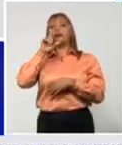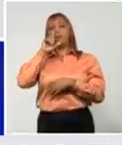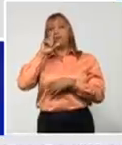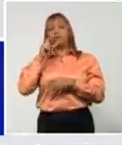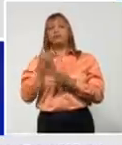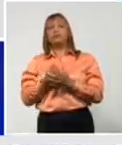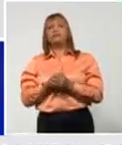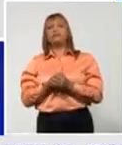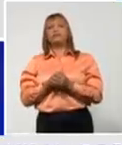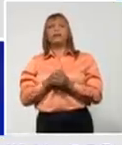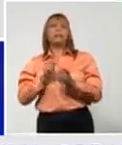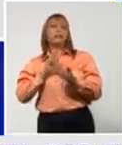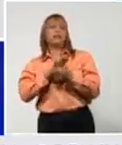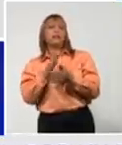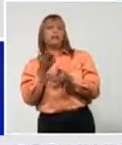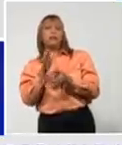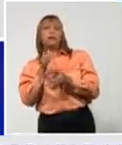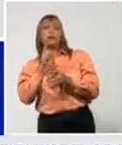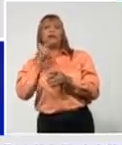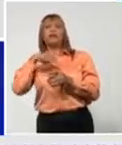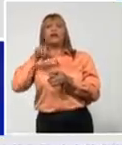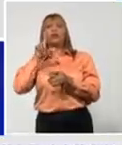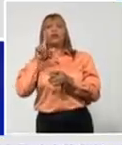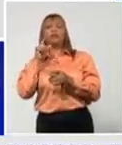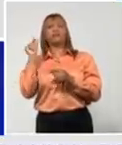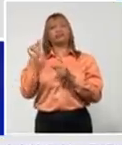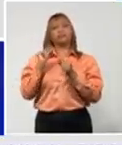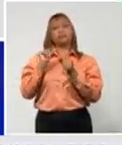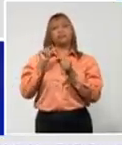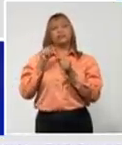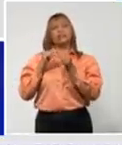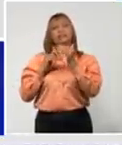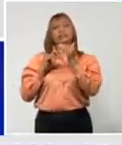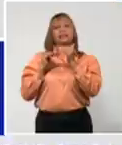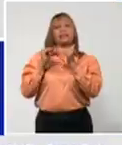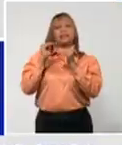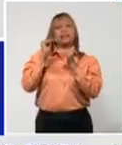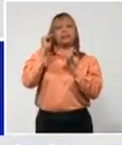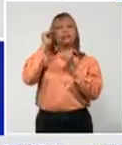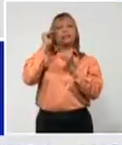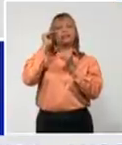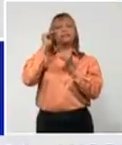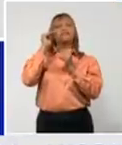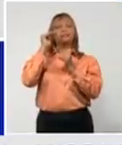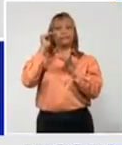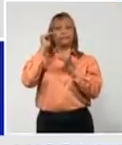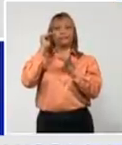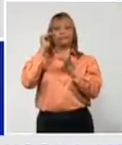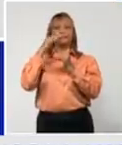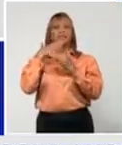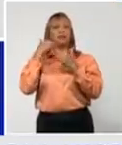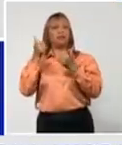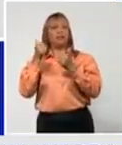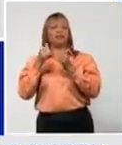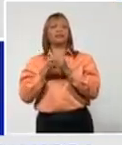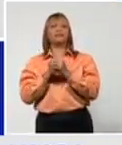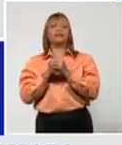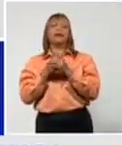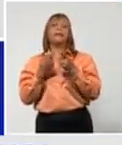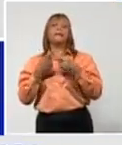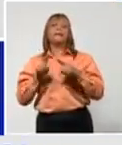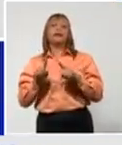hasta principio de julio, pues un poco que nos fuimos por encima del escenario favorable. Sin